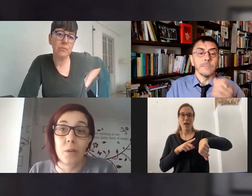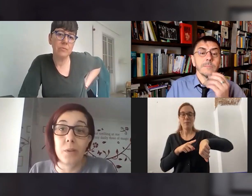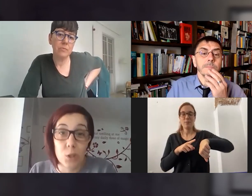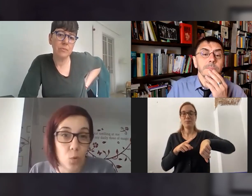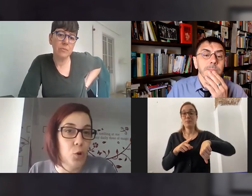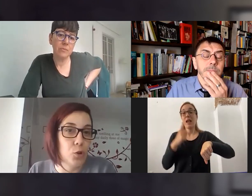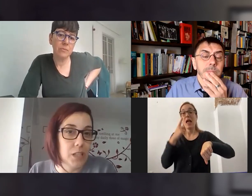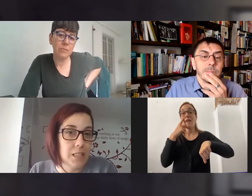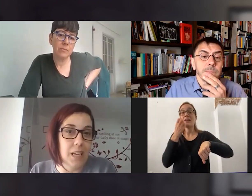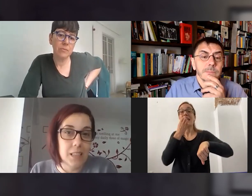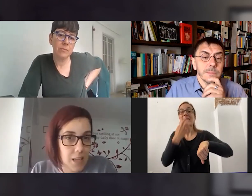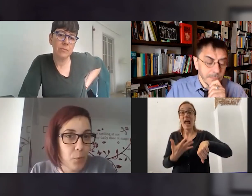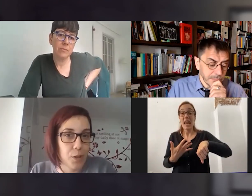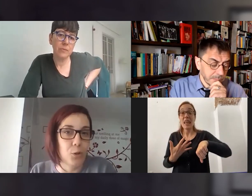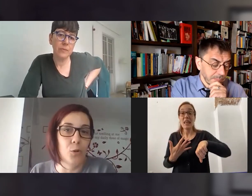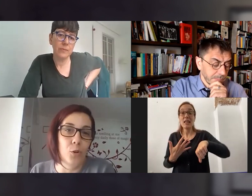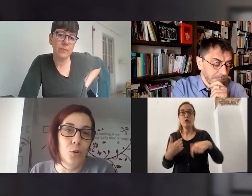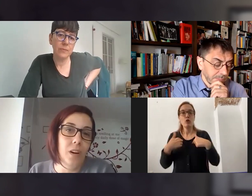momento lo que he visto muy contenta,